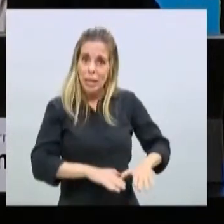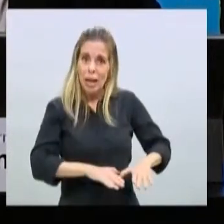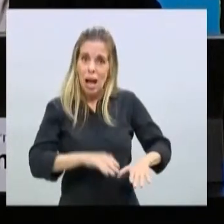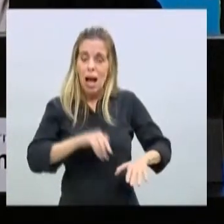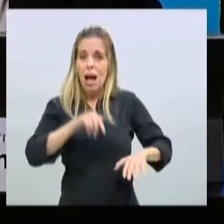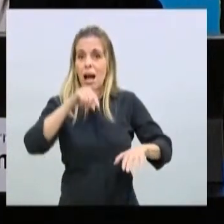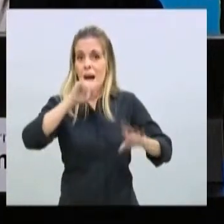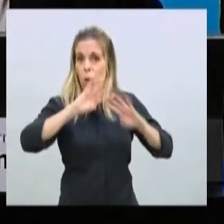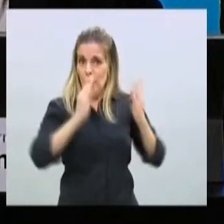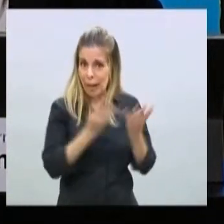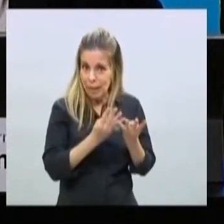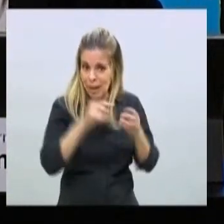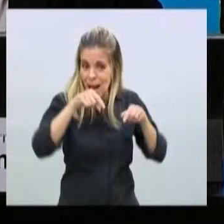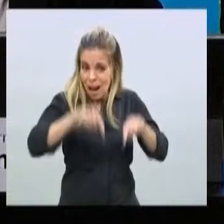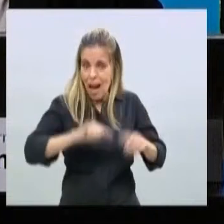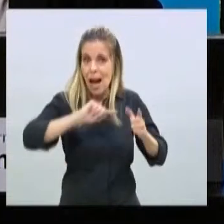Aires.